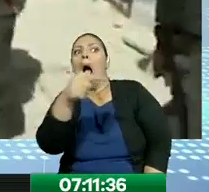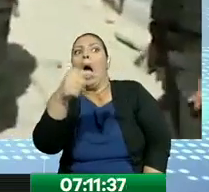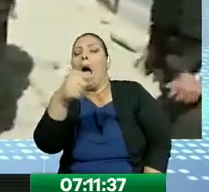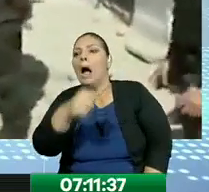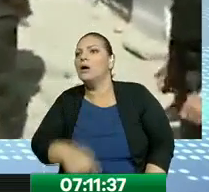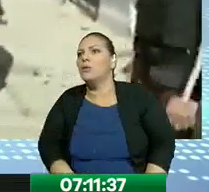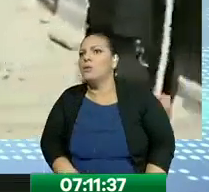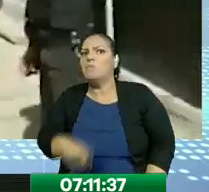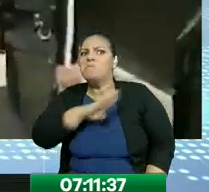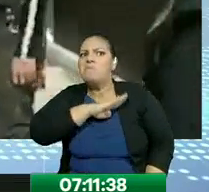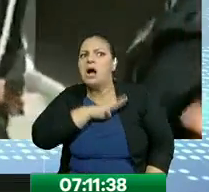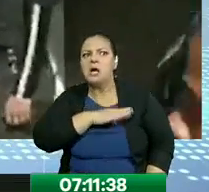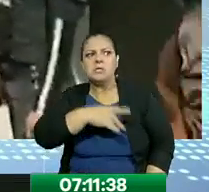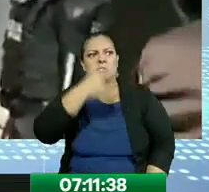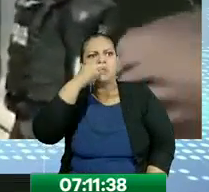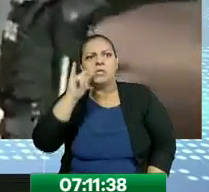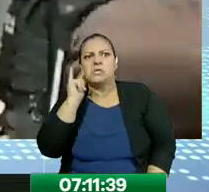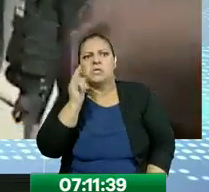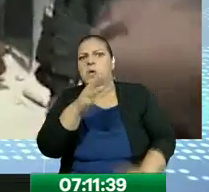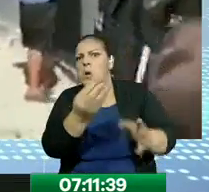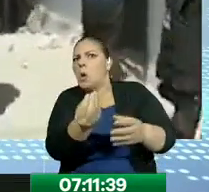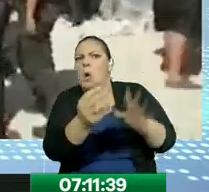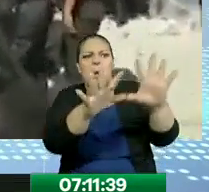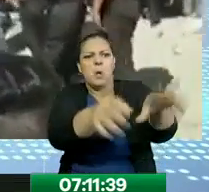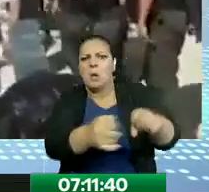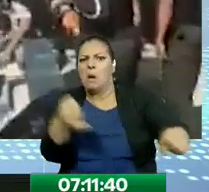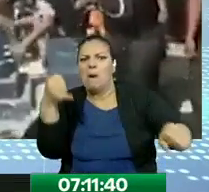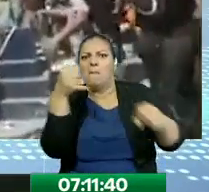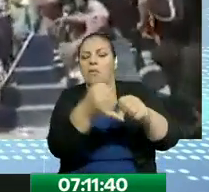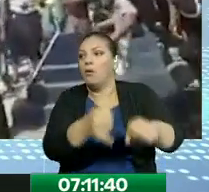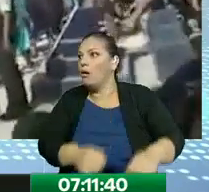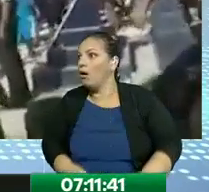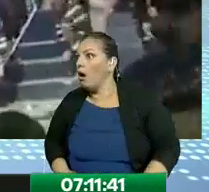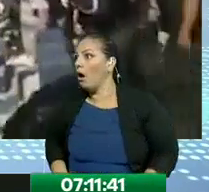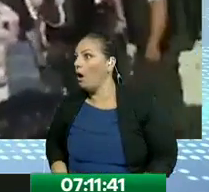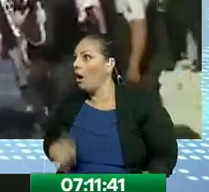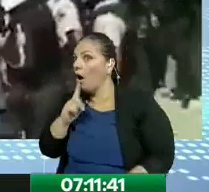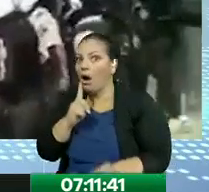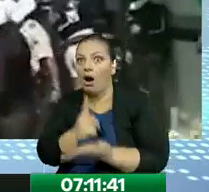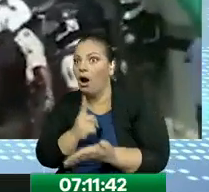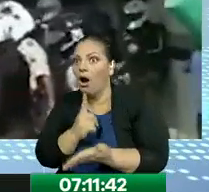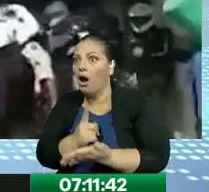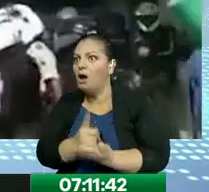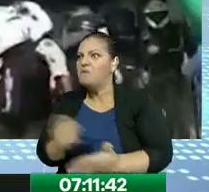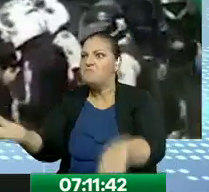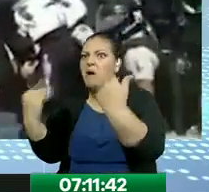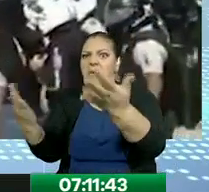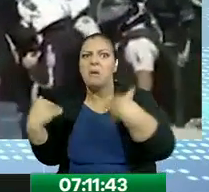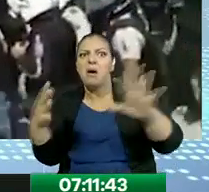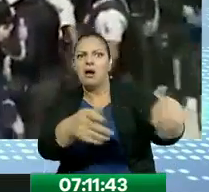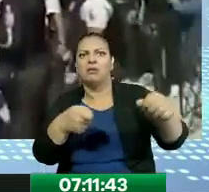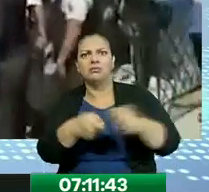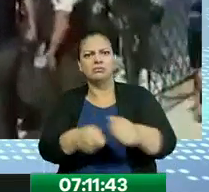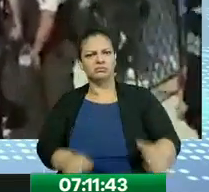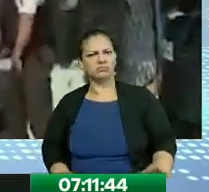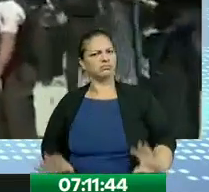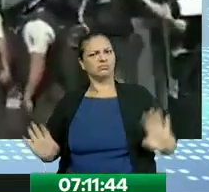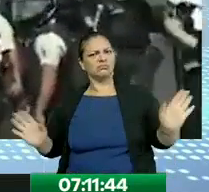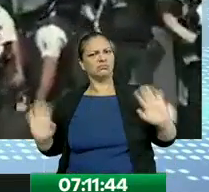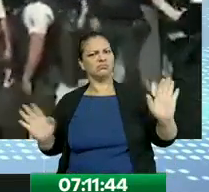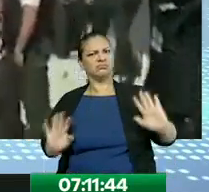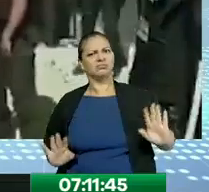jurisprudencia en algo totalmente fuera de los cánones normales y que no están practicados dentro de las normas que deben